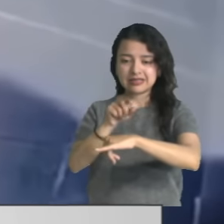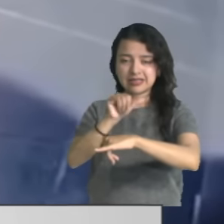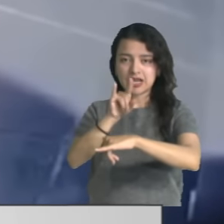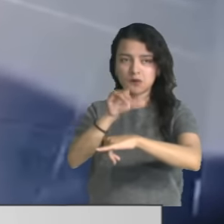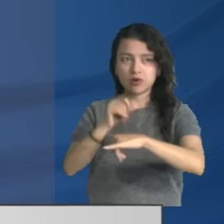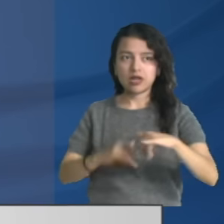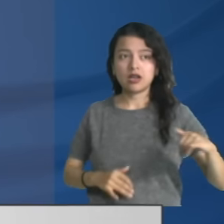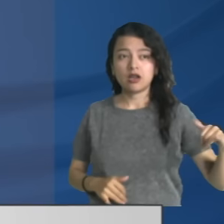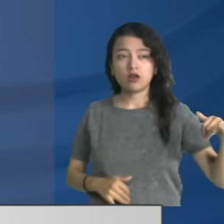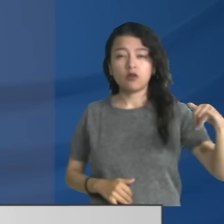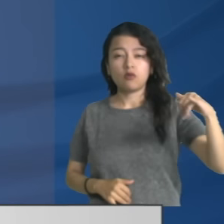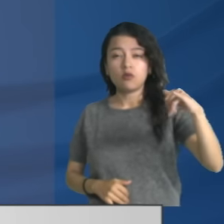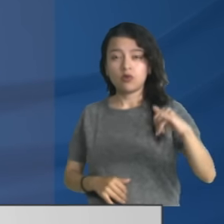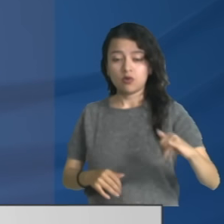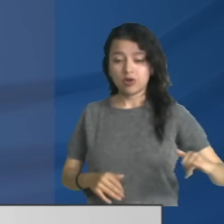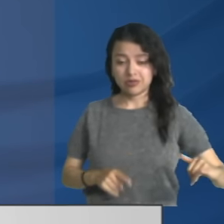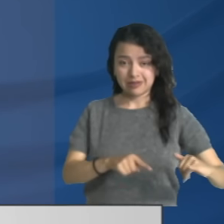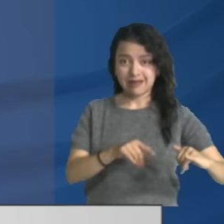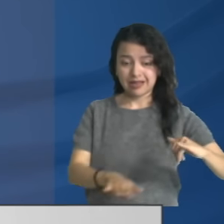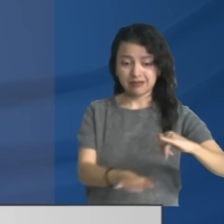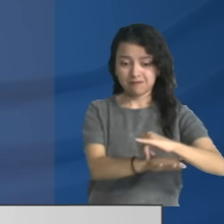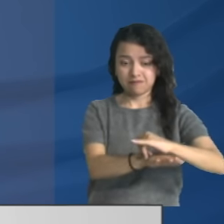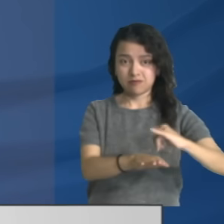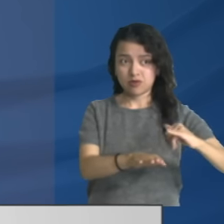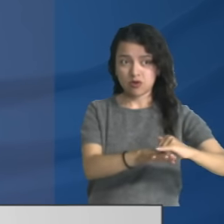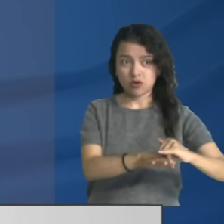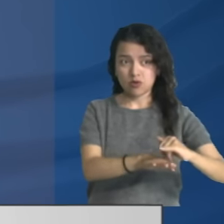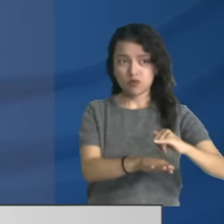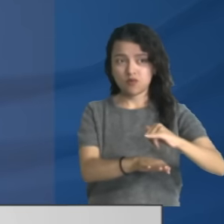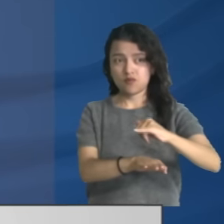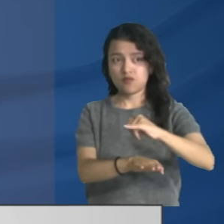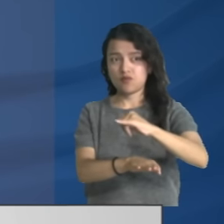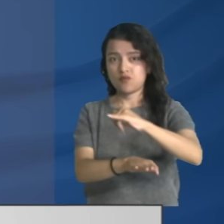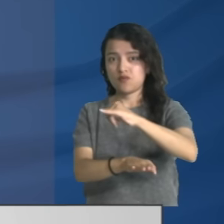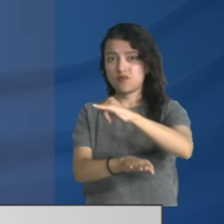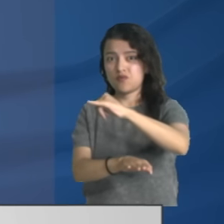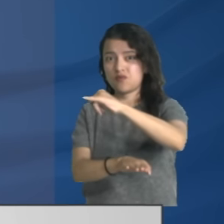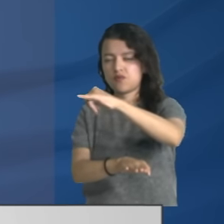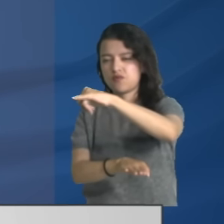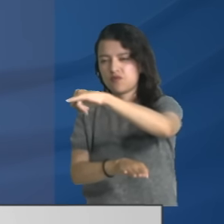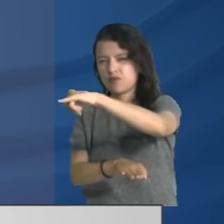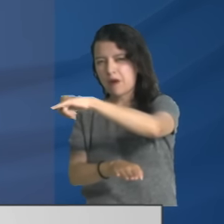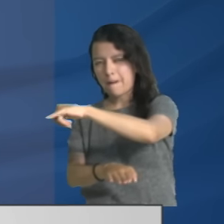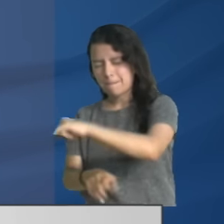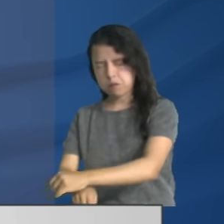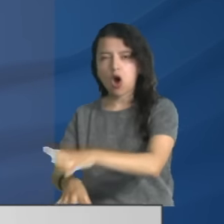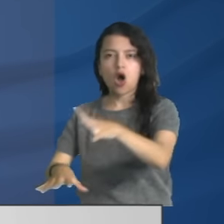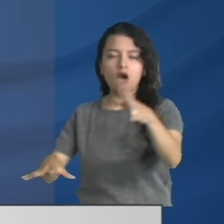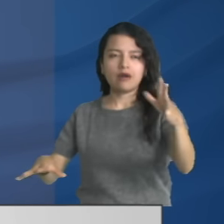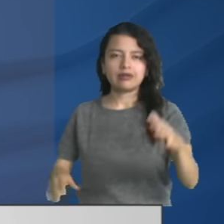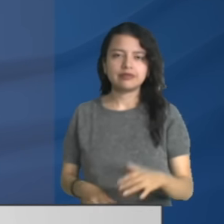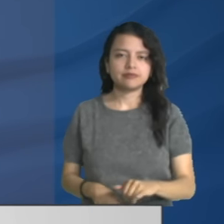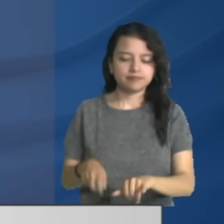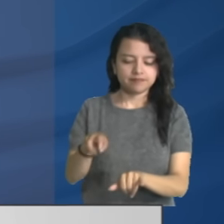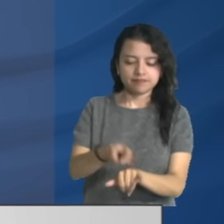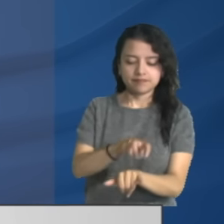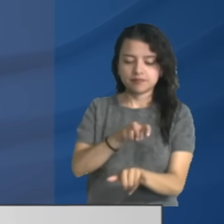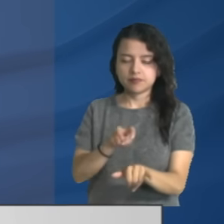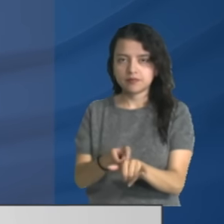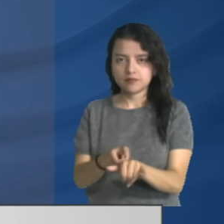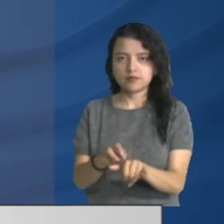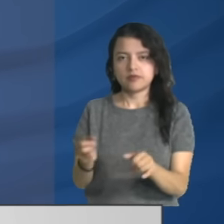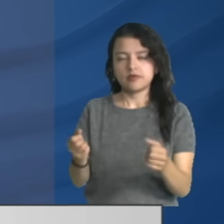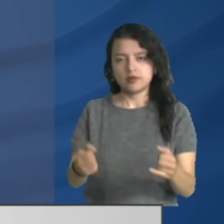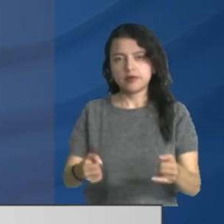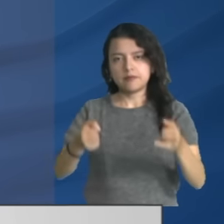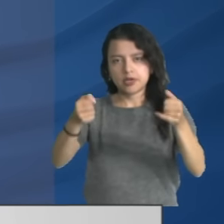se incendió mientras despegaba de la capital, Kathmandú. El avión, que transportaba a 2 miembros de la tripulación y 17